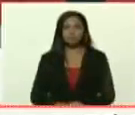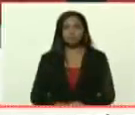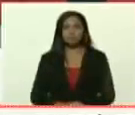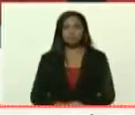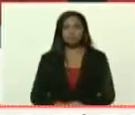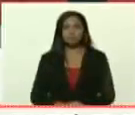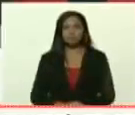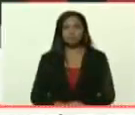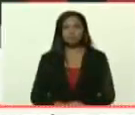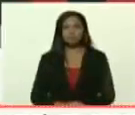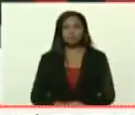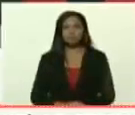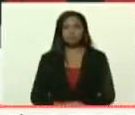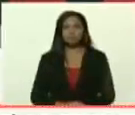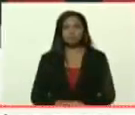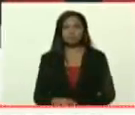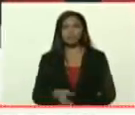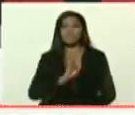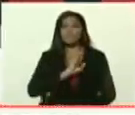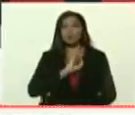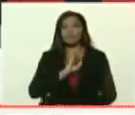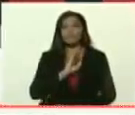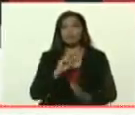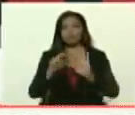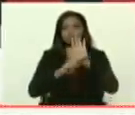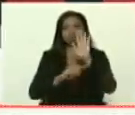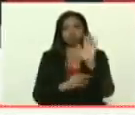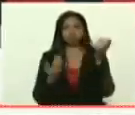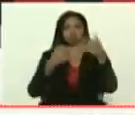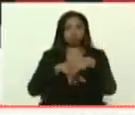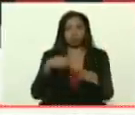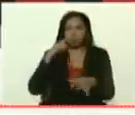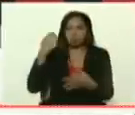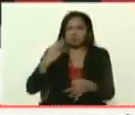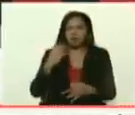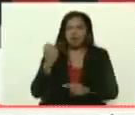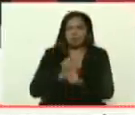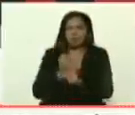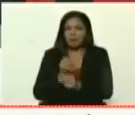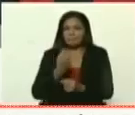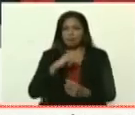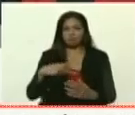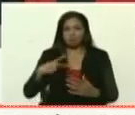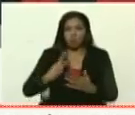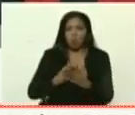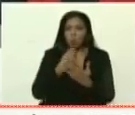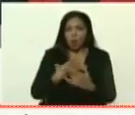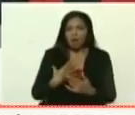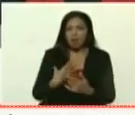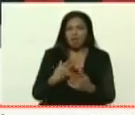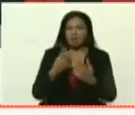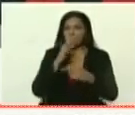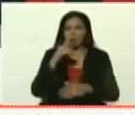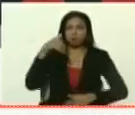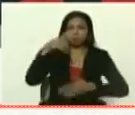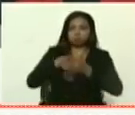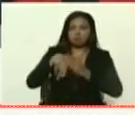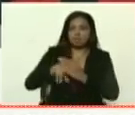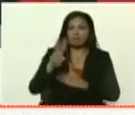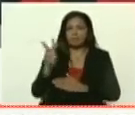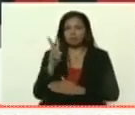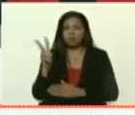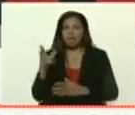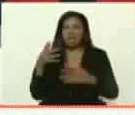Una agenda. Y de esa agenda integral, estoy seguro, si se trabaja con buena voluntad y no hay intervencionismo